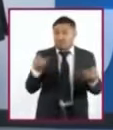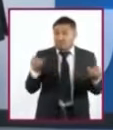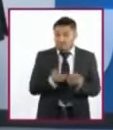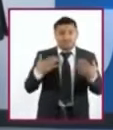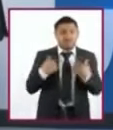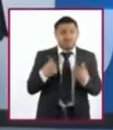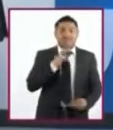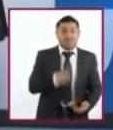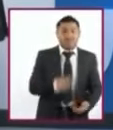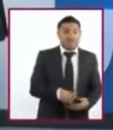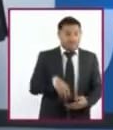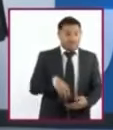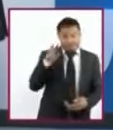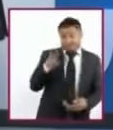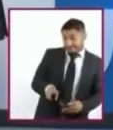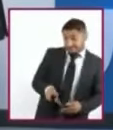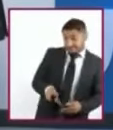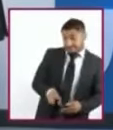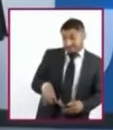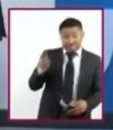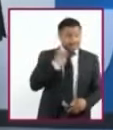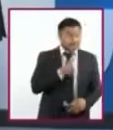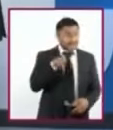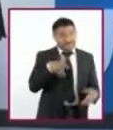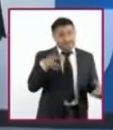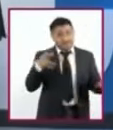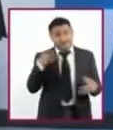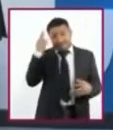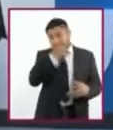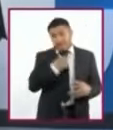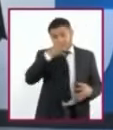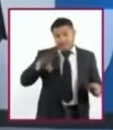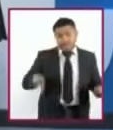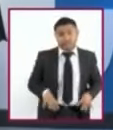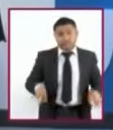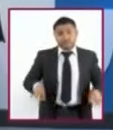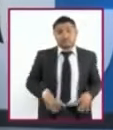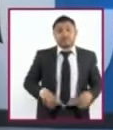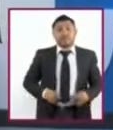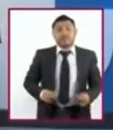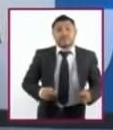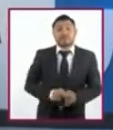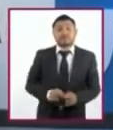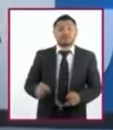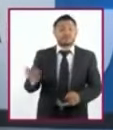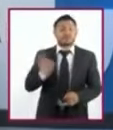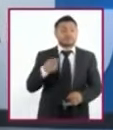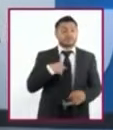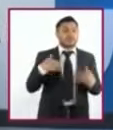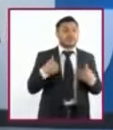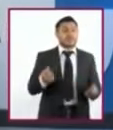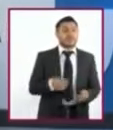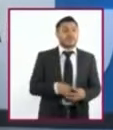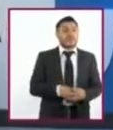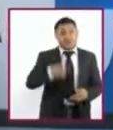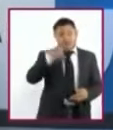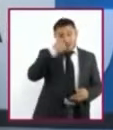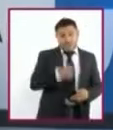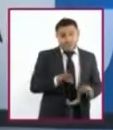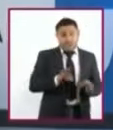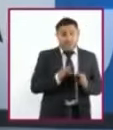mejor. ¿En serio? A verás, el repaso de esas propiedades. Déjeme ver, si entendí bien, para que